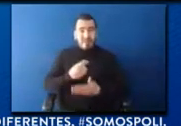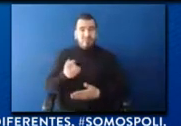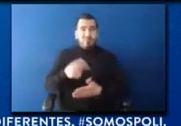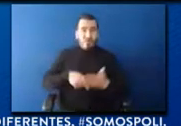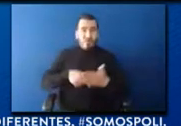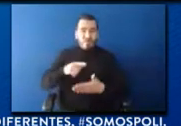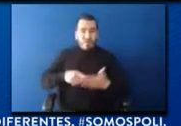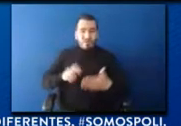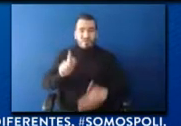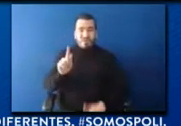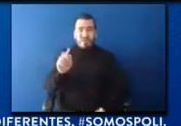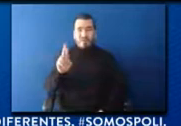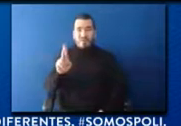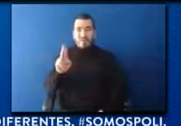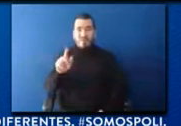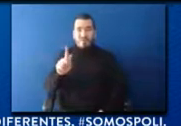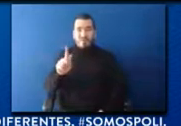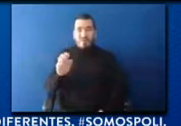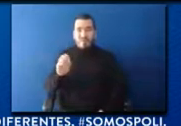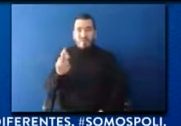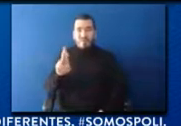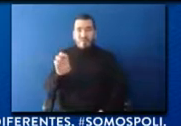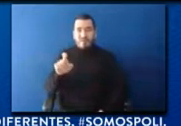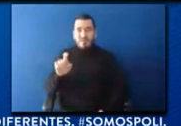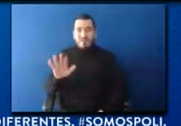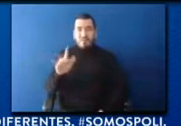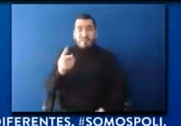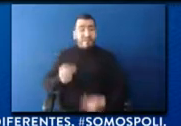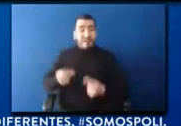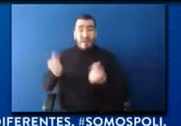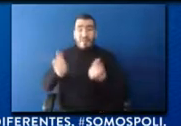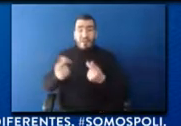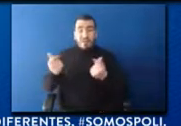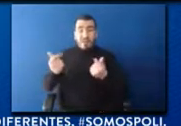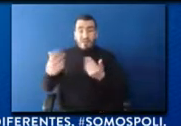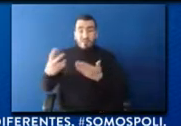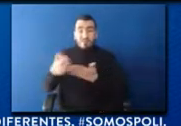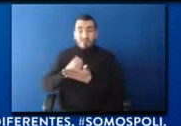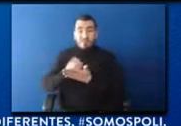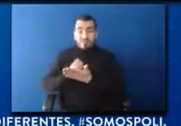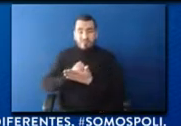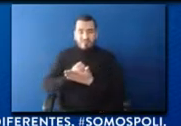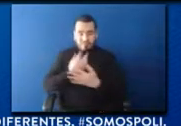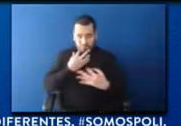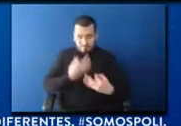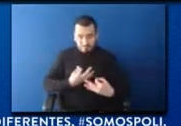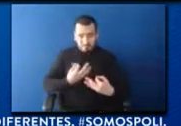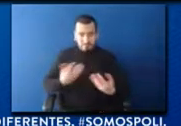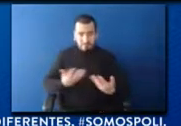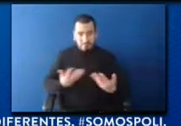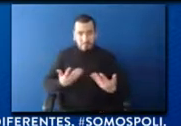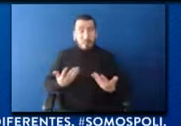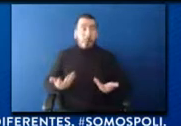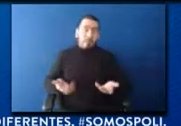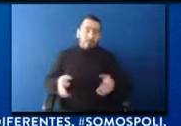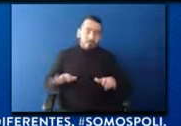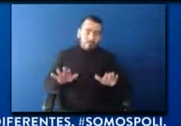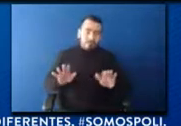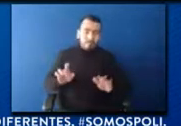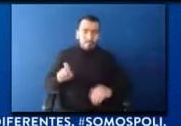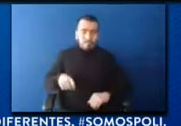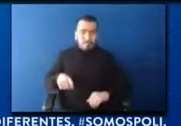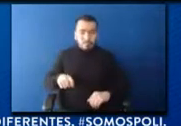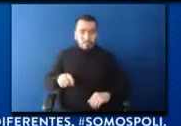sultano dicen que esa es la forma más rápida de ganar dinero? Esa es una realidad que estamos viendo en donde necesitamos todos ser